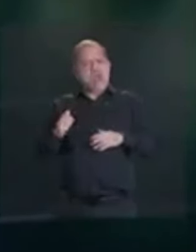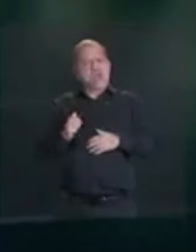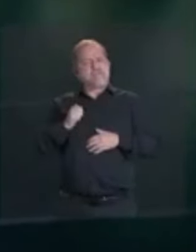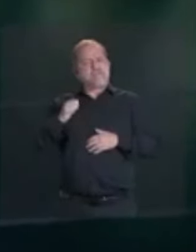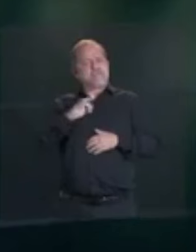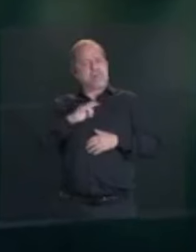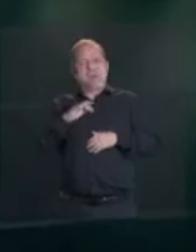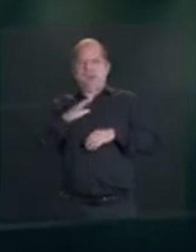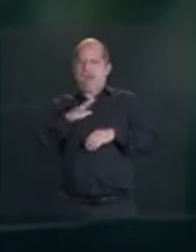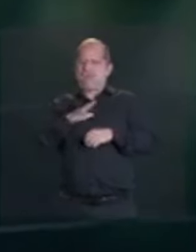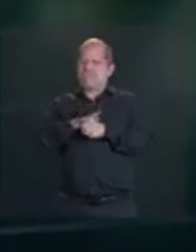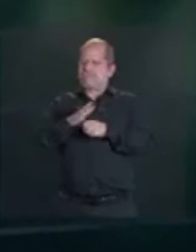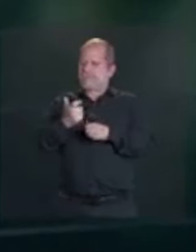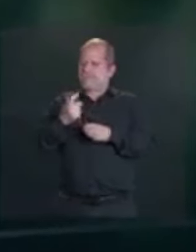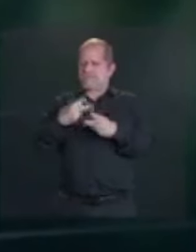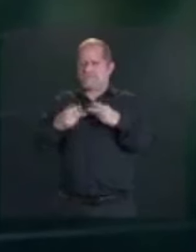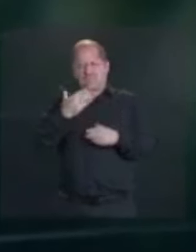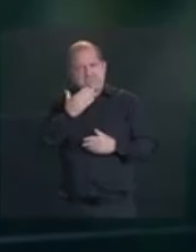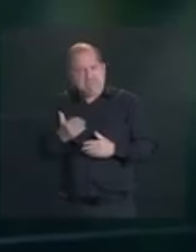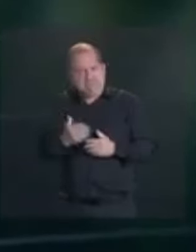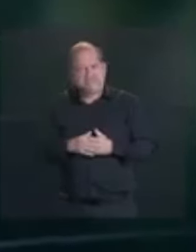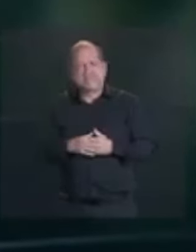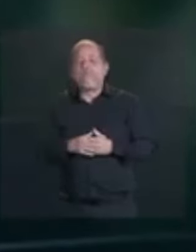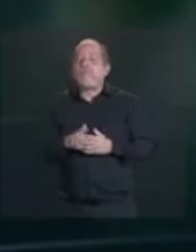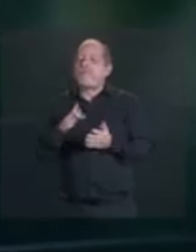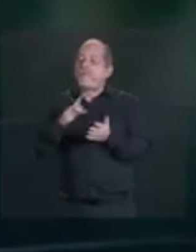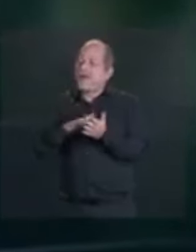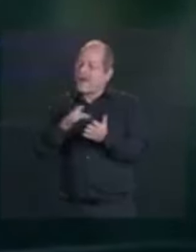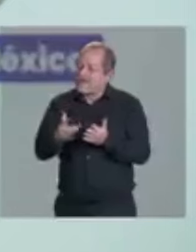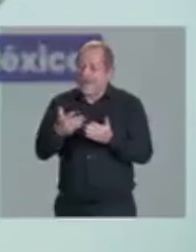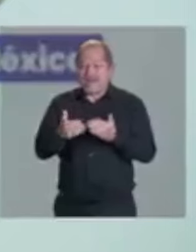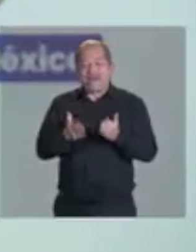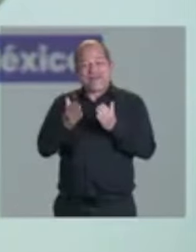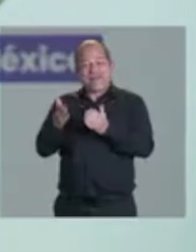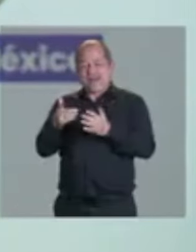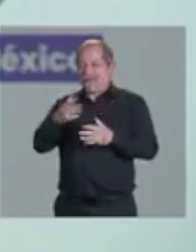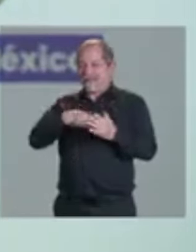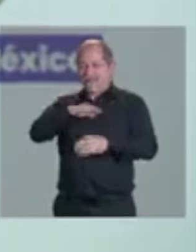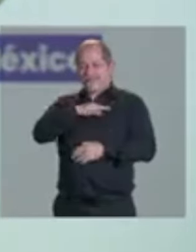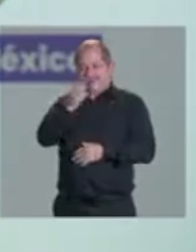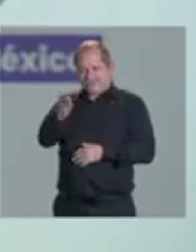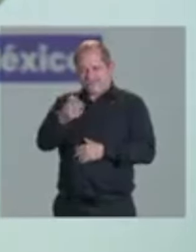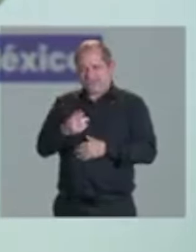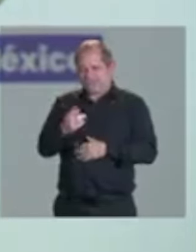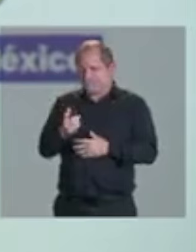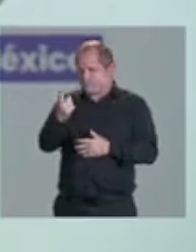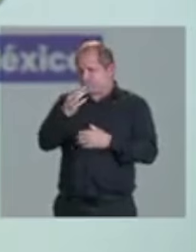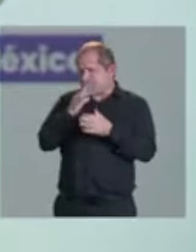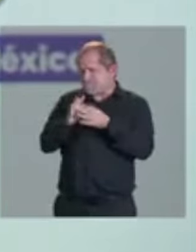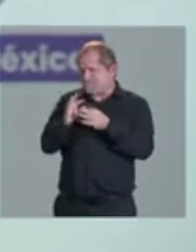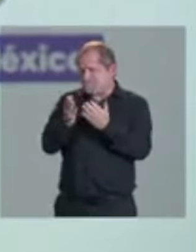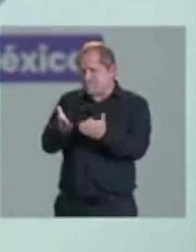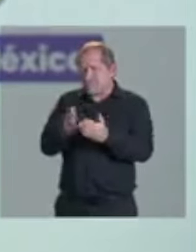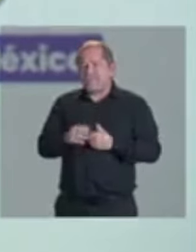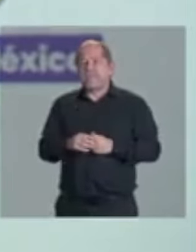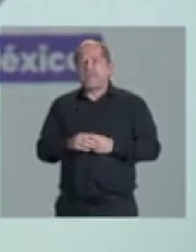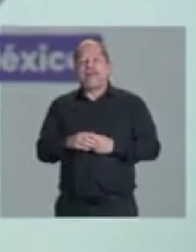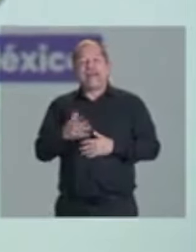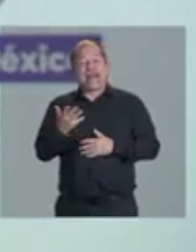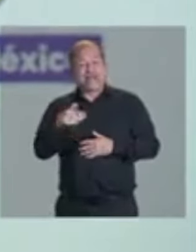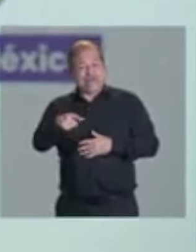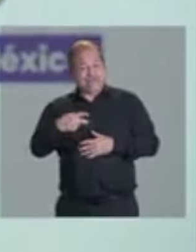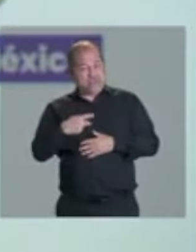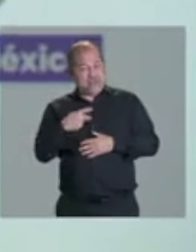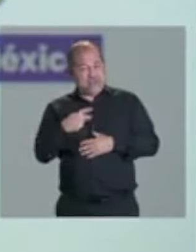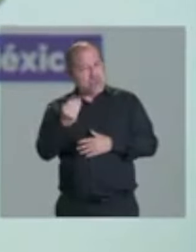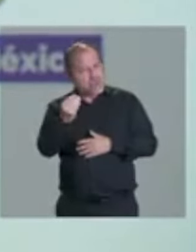es otra parte de la que hay que juzgar. Pero no en este momento, porque en este momento uno diría, bueno, realmente el proyecto Xochitl Gálvez